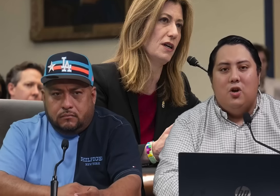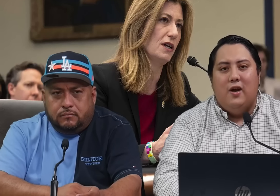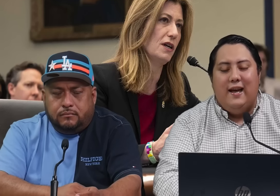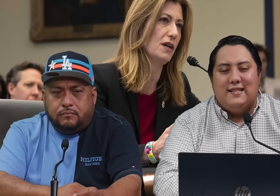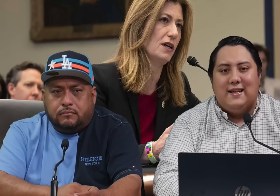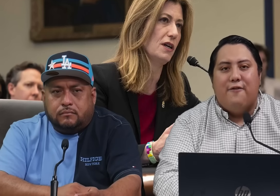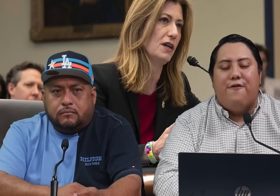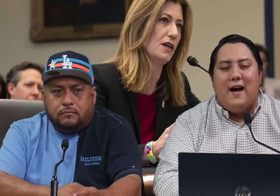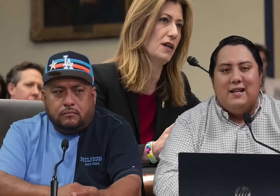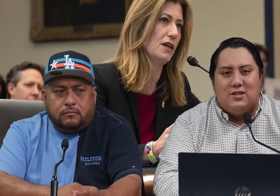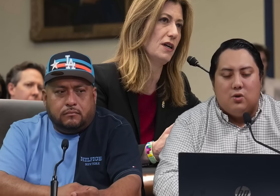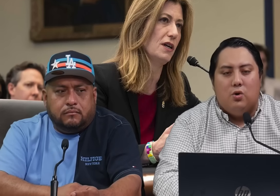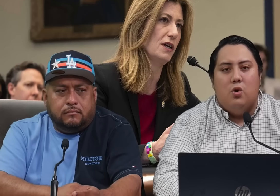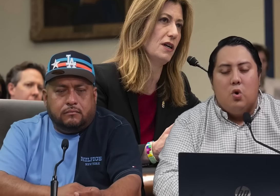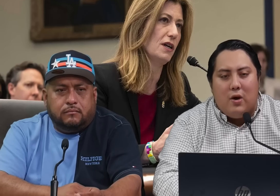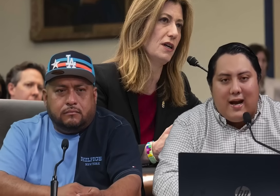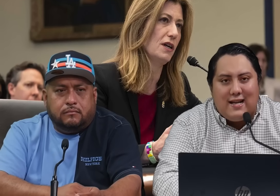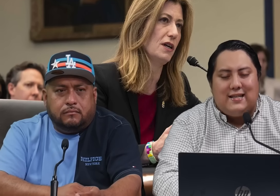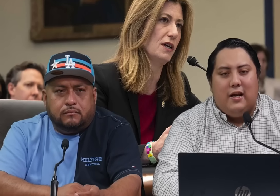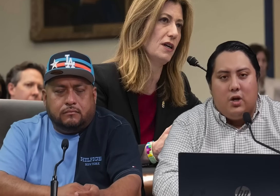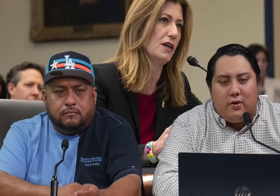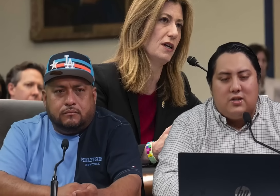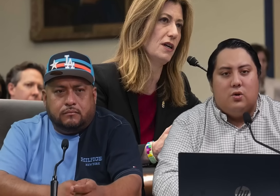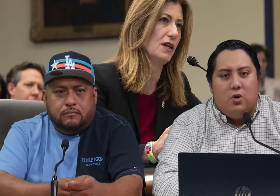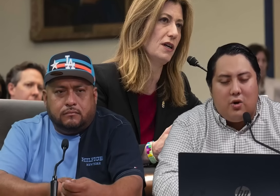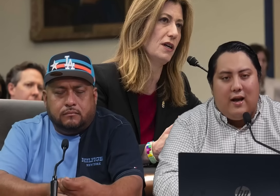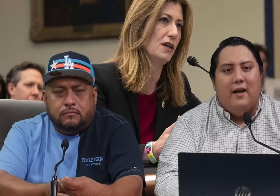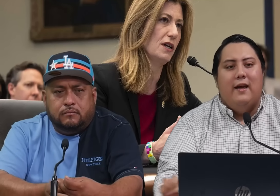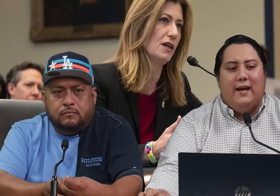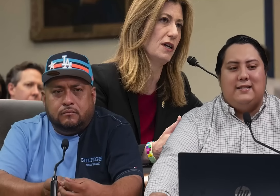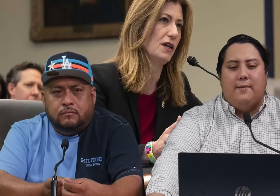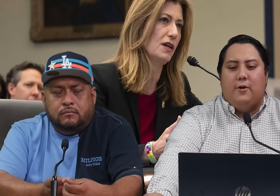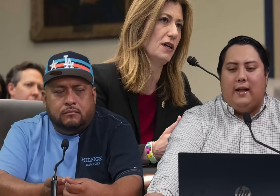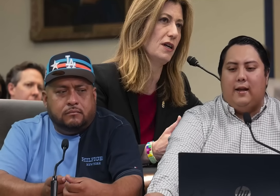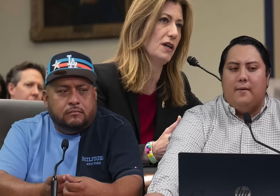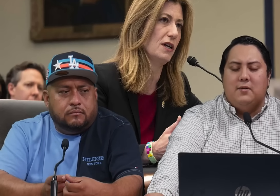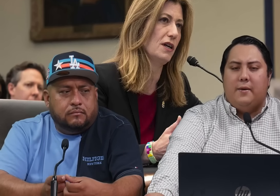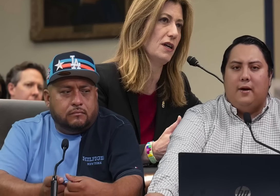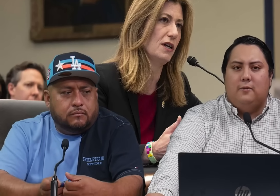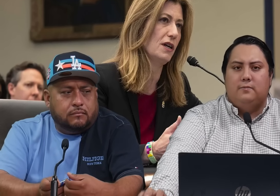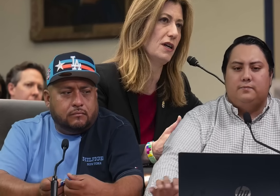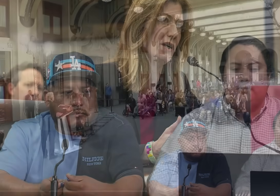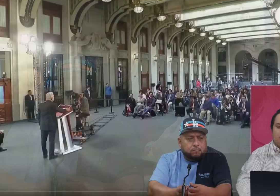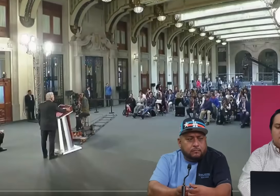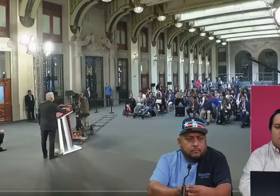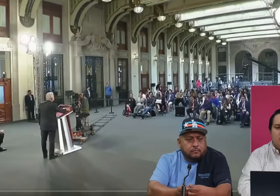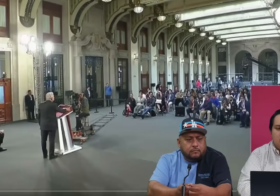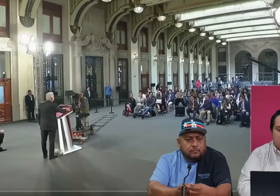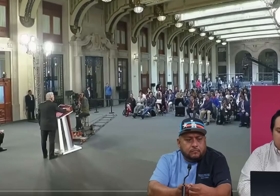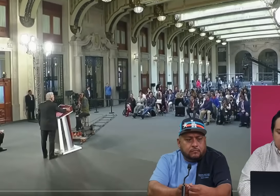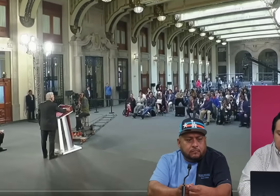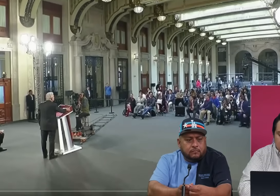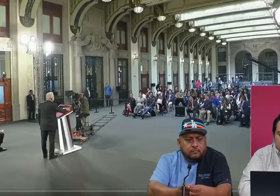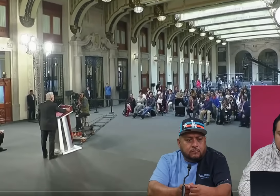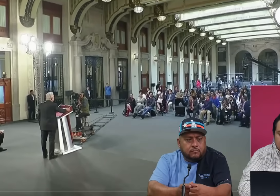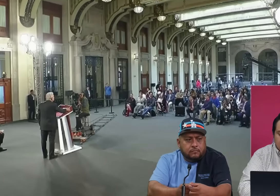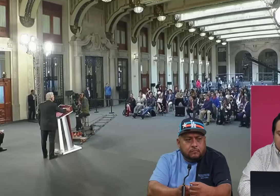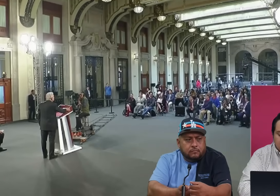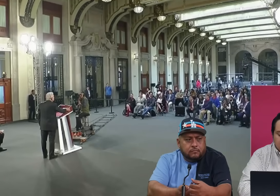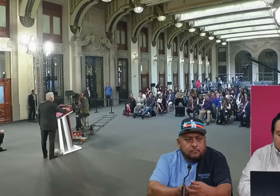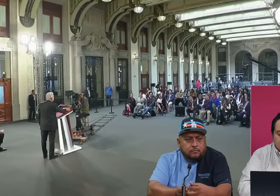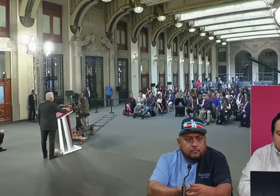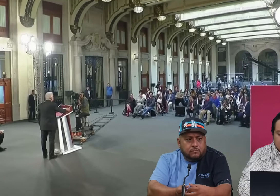eso es falso. Nunca salió de Sonora esta avioneta. Vamos a verlo. ¿Y cómo fue esta